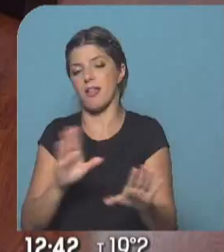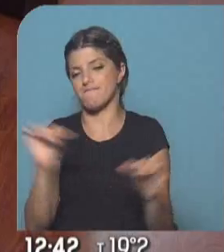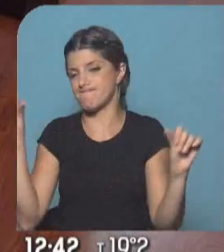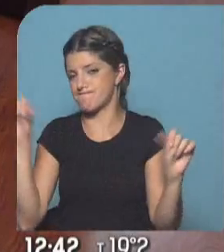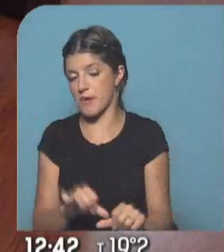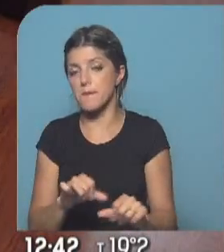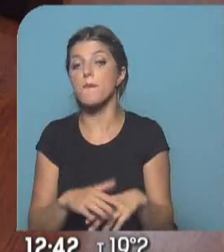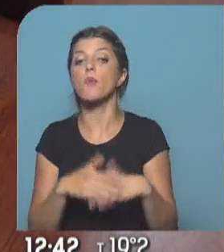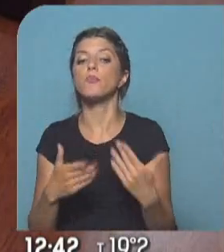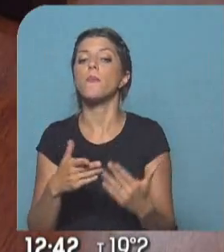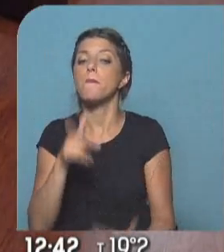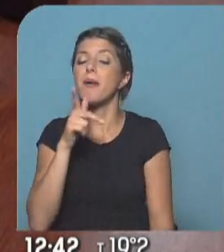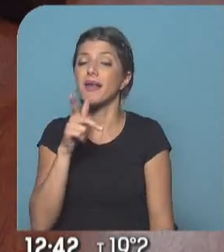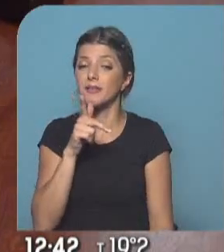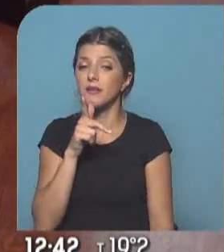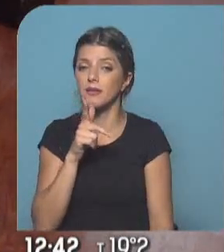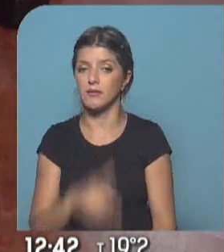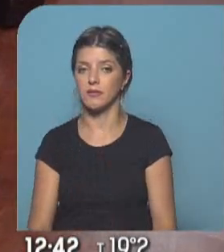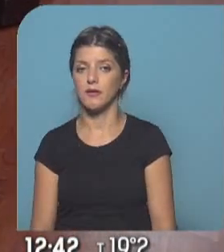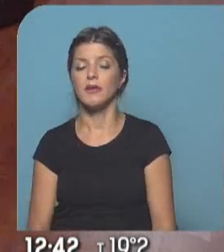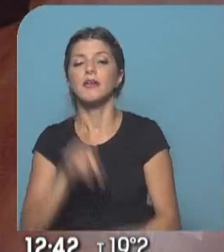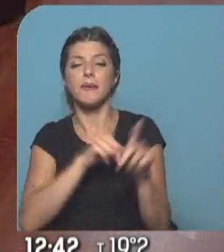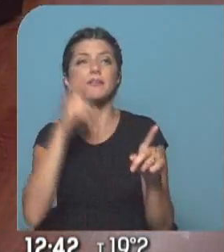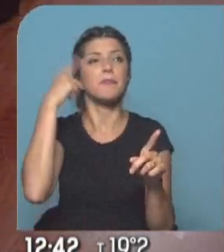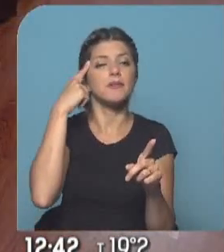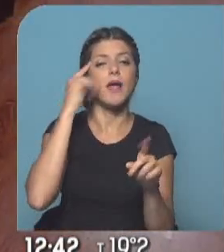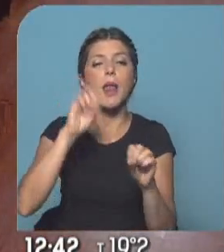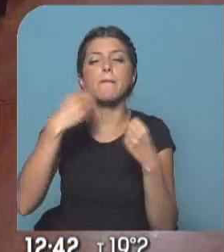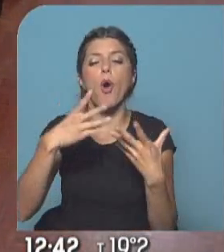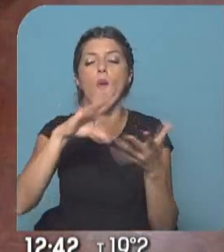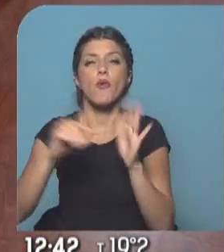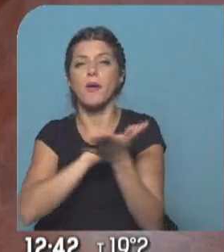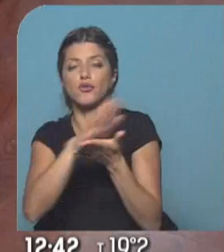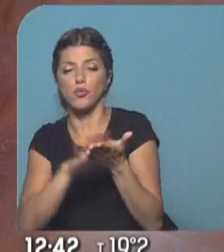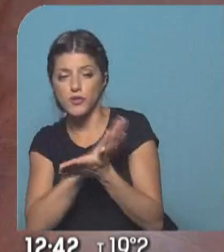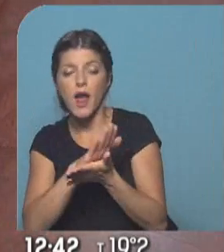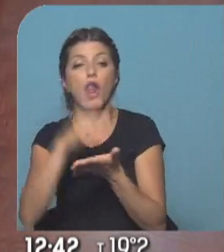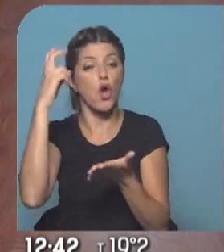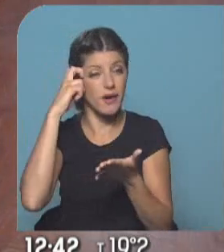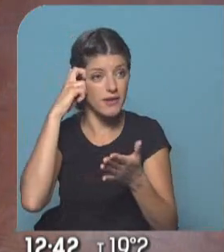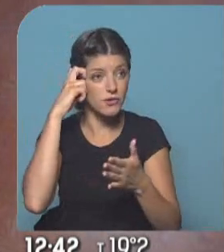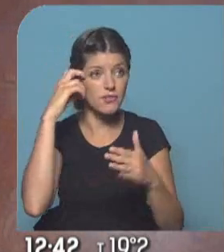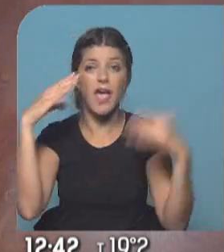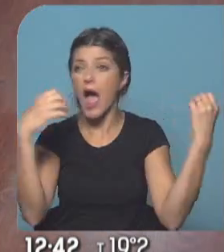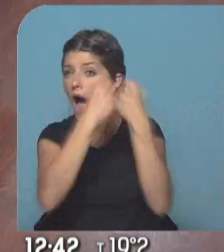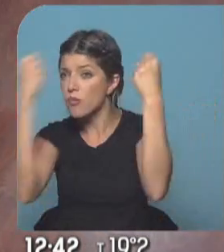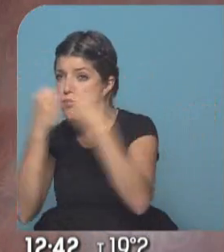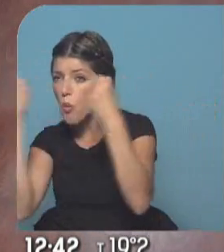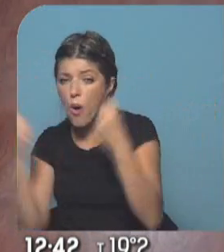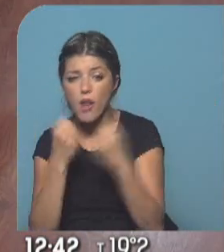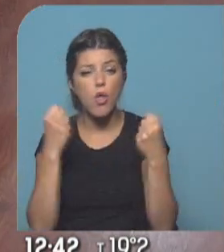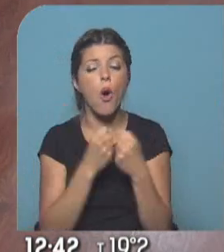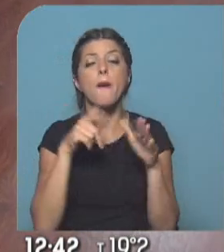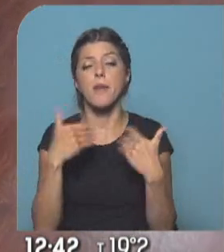las mejores soluciones tienen que ver con acuerdos parlamentarios o entre diferentes gobiernos que permitan a todos ceder un poco para llegar a un